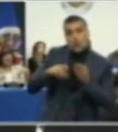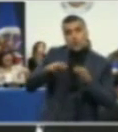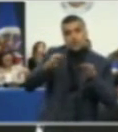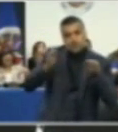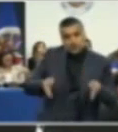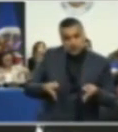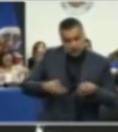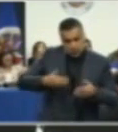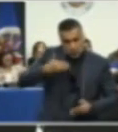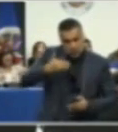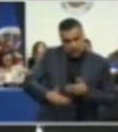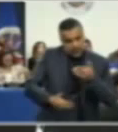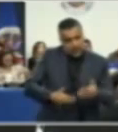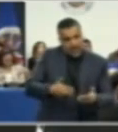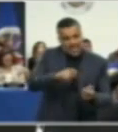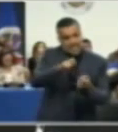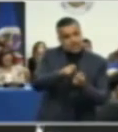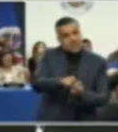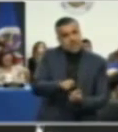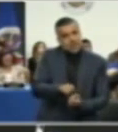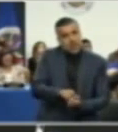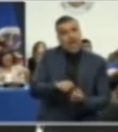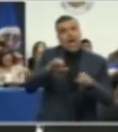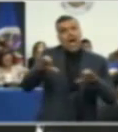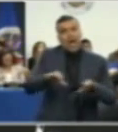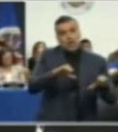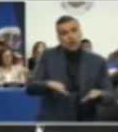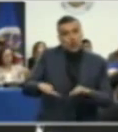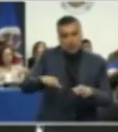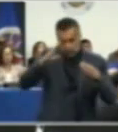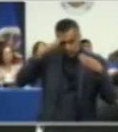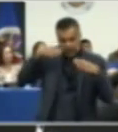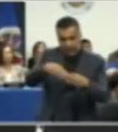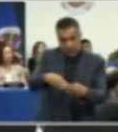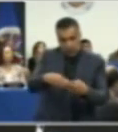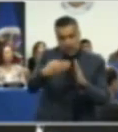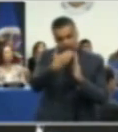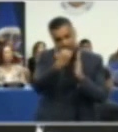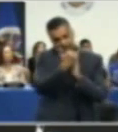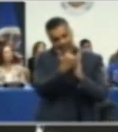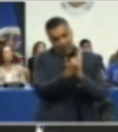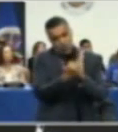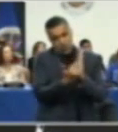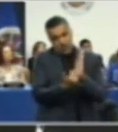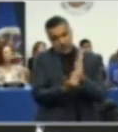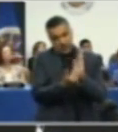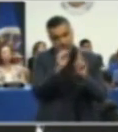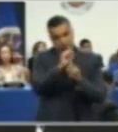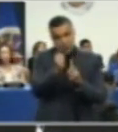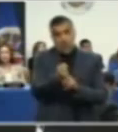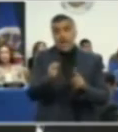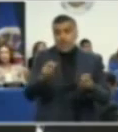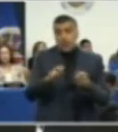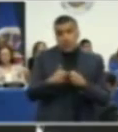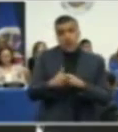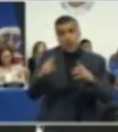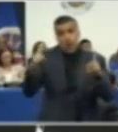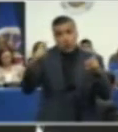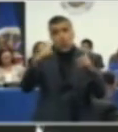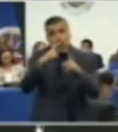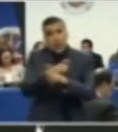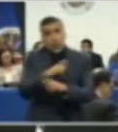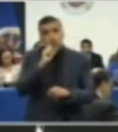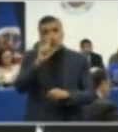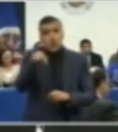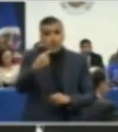concretando de manera específica acciones orientadas a revertir cada una de estas situaciones. Es un problema bastante complejo, no solamente